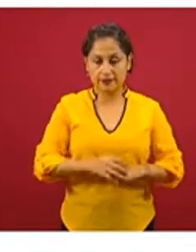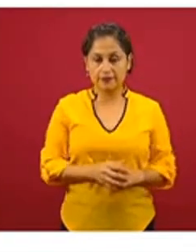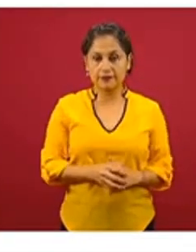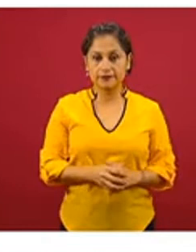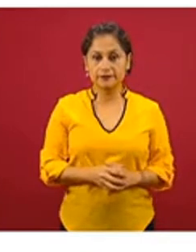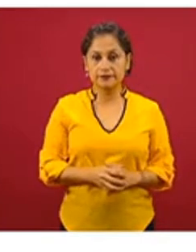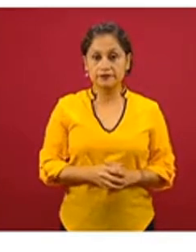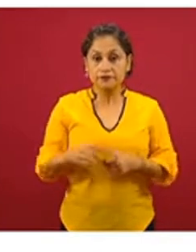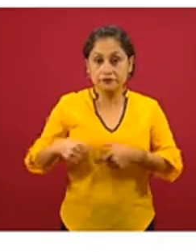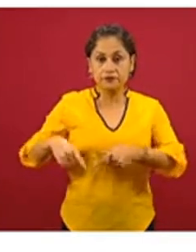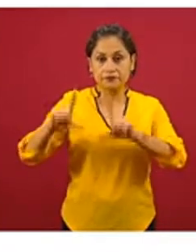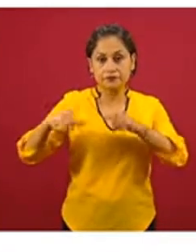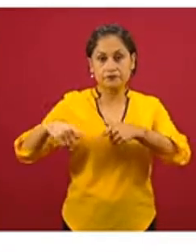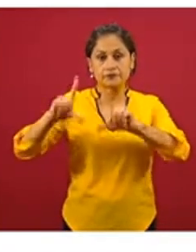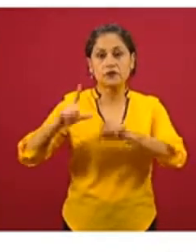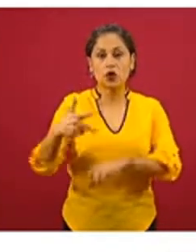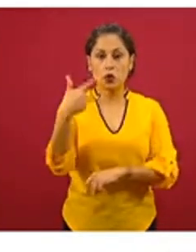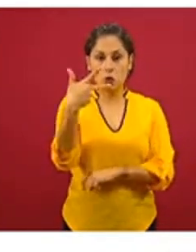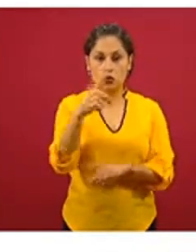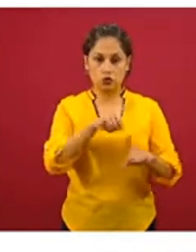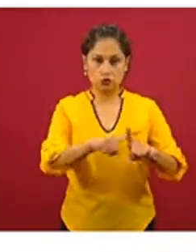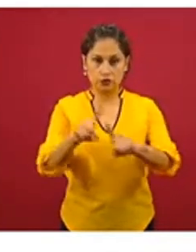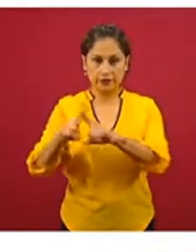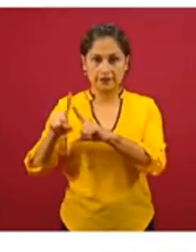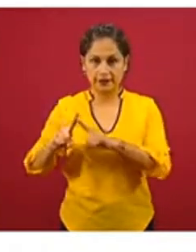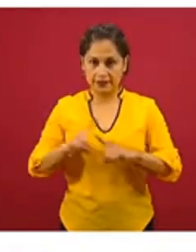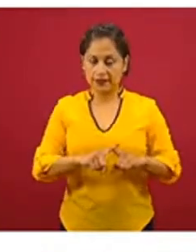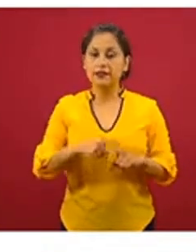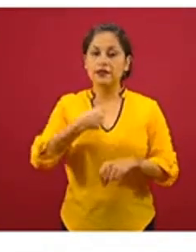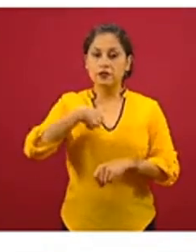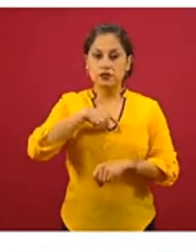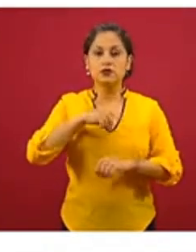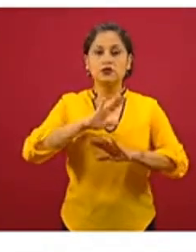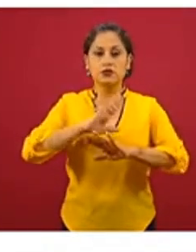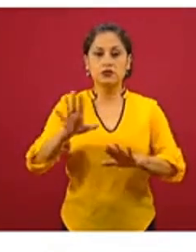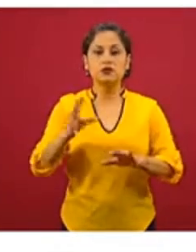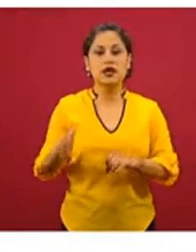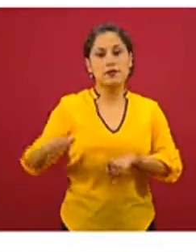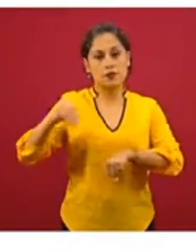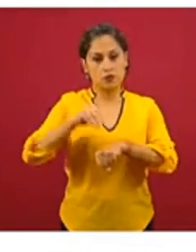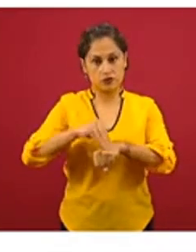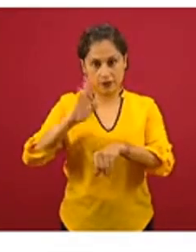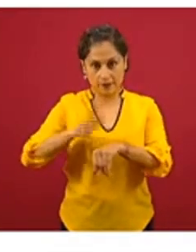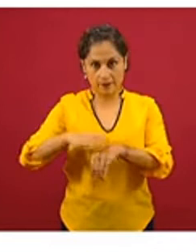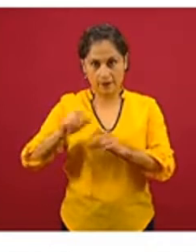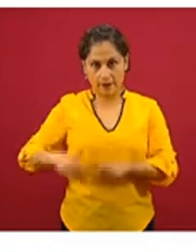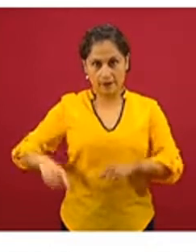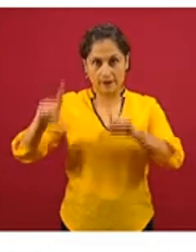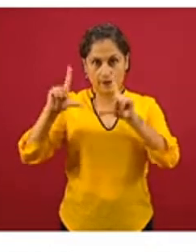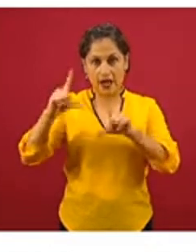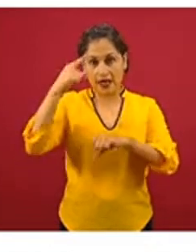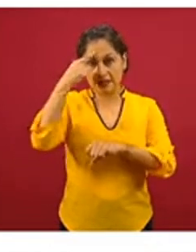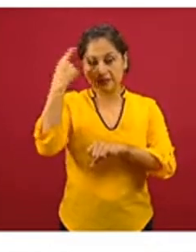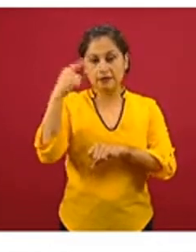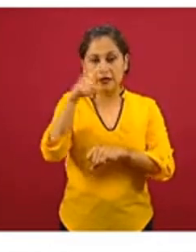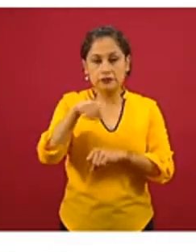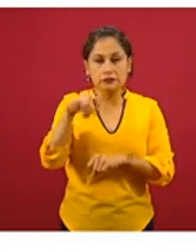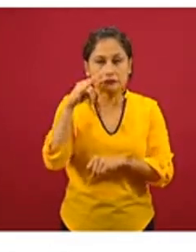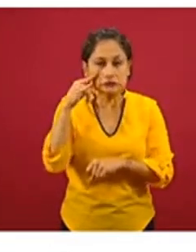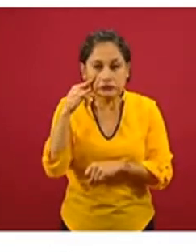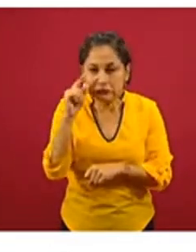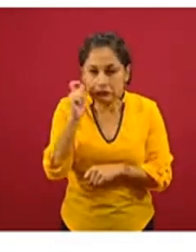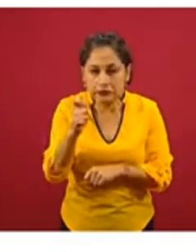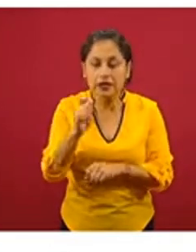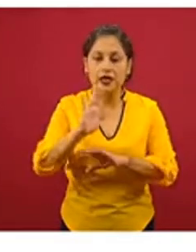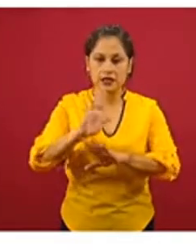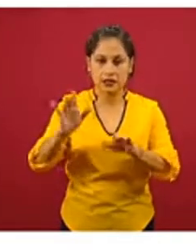8 diapositivas, ya incrementamos un poco el número de diapositivas para que se pueda alcanzar a apreciar mejor